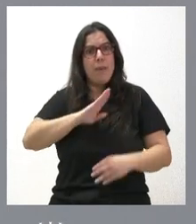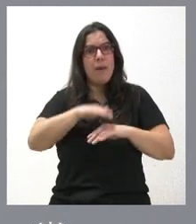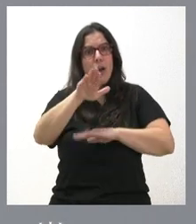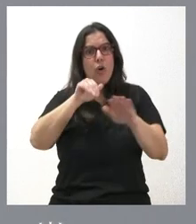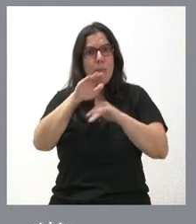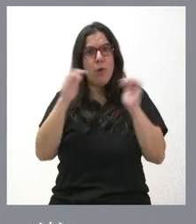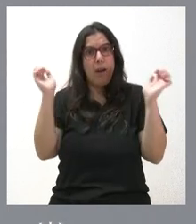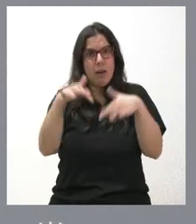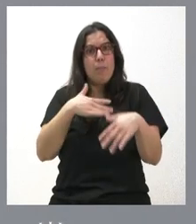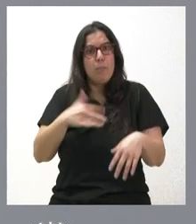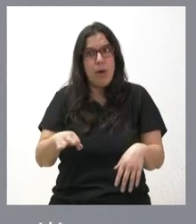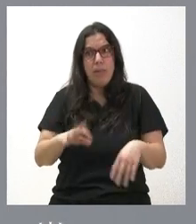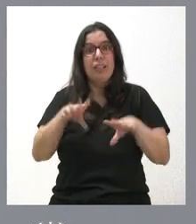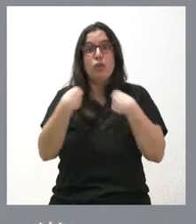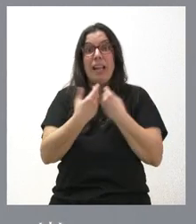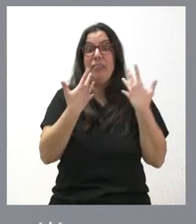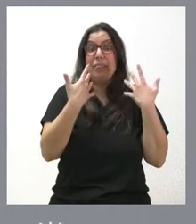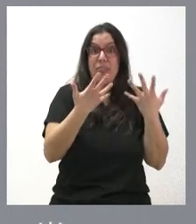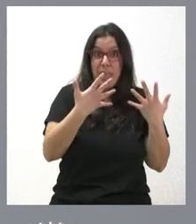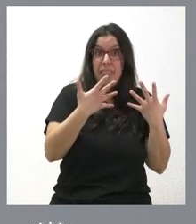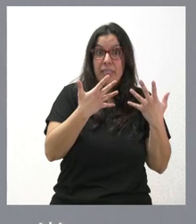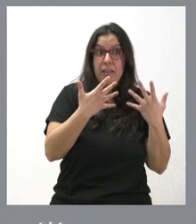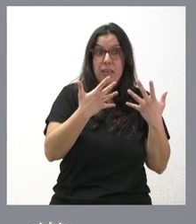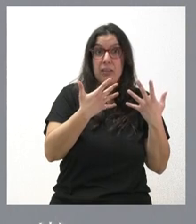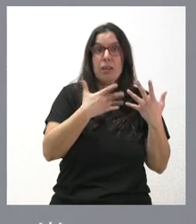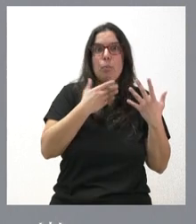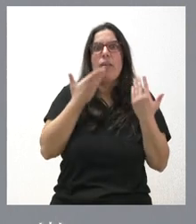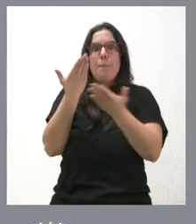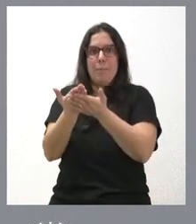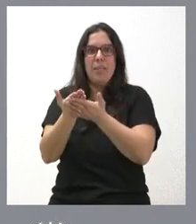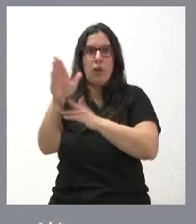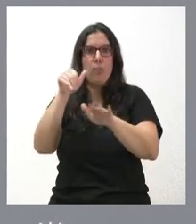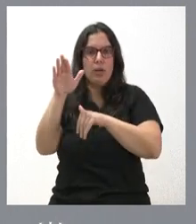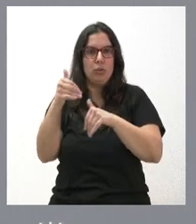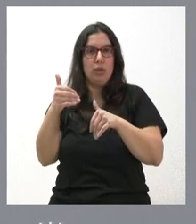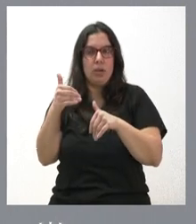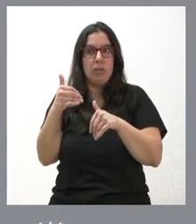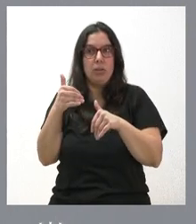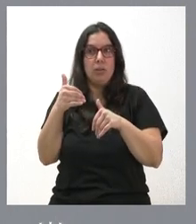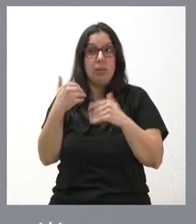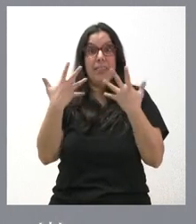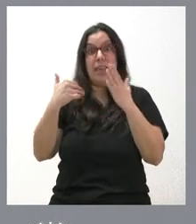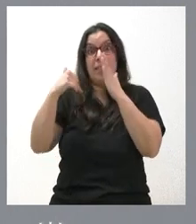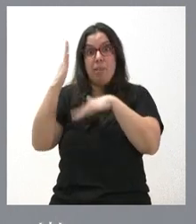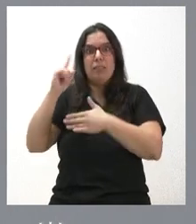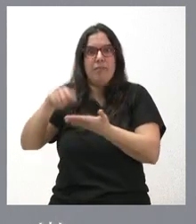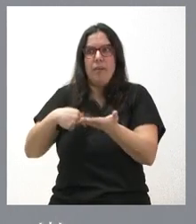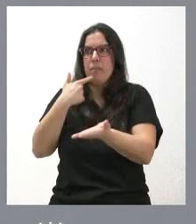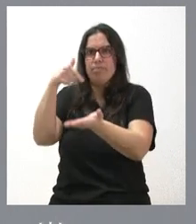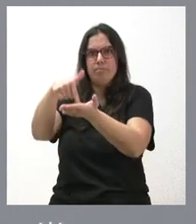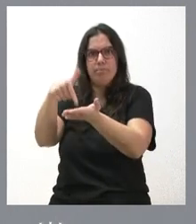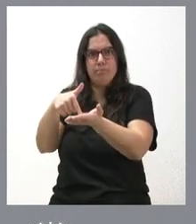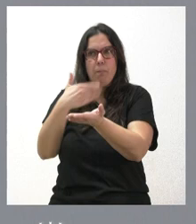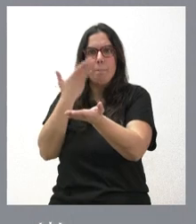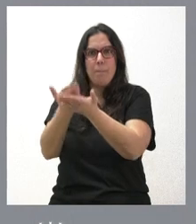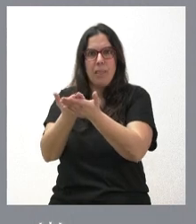conferencia de presidentes son 10 los que tienen capacidad para pedir la convocatoria y más de 10 han firmado la firma de esa convocatoria